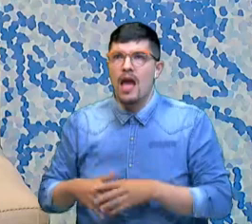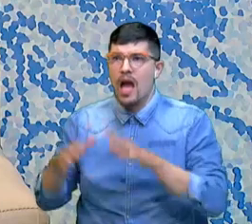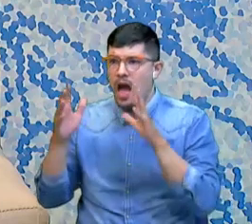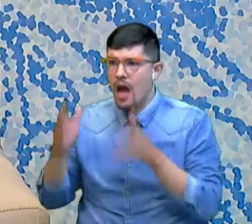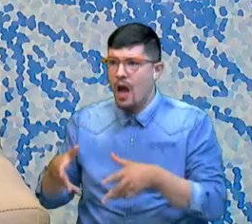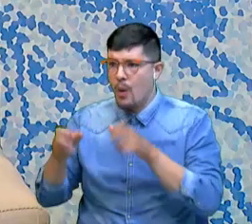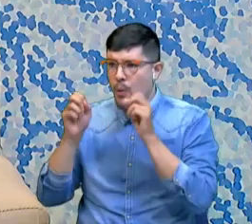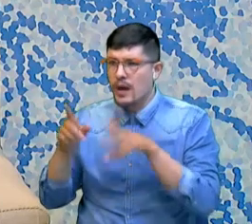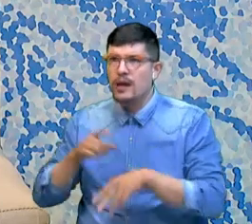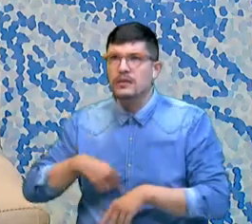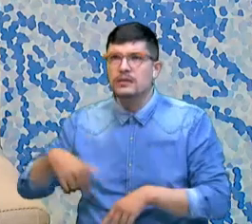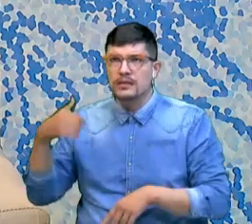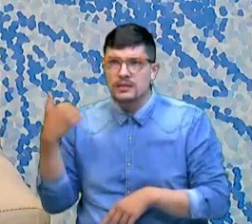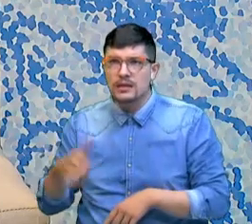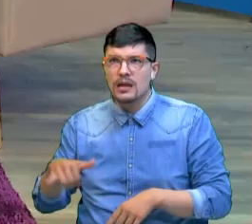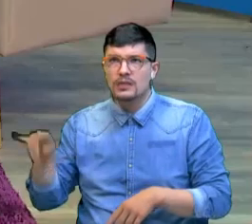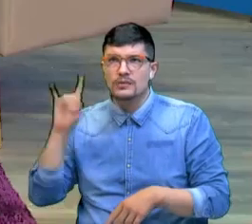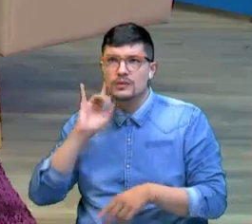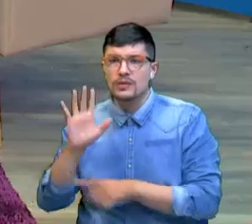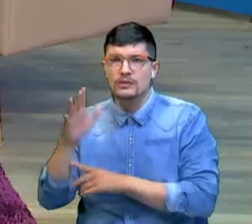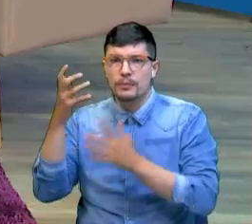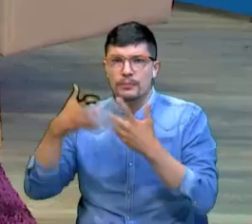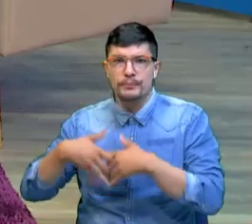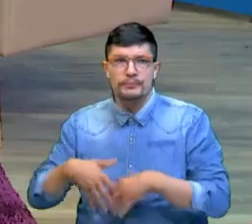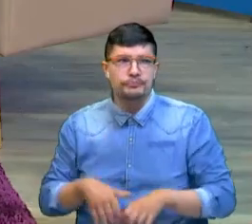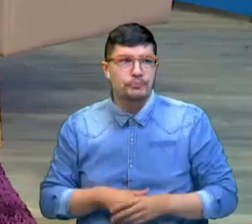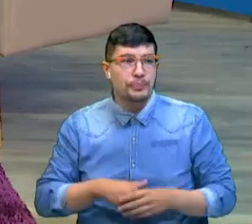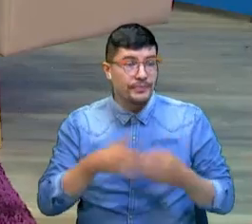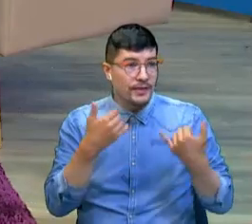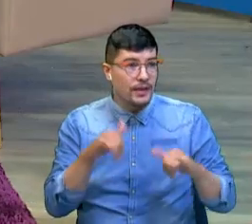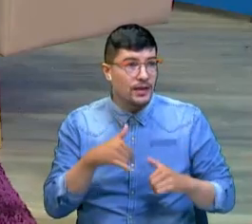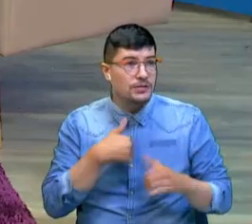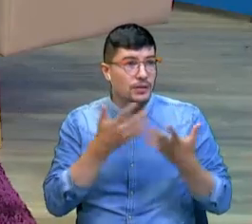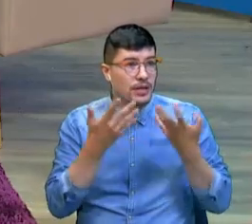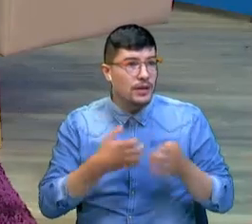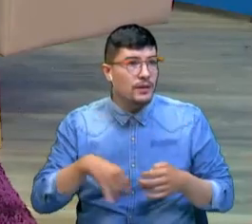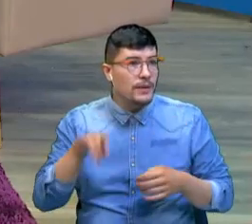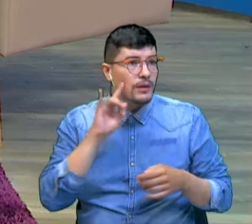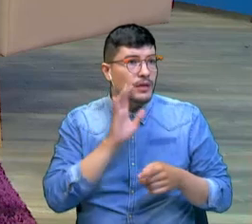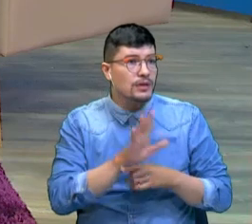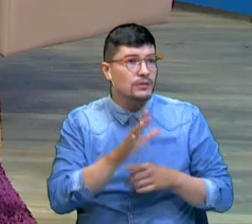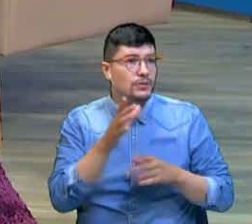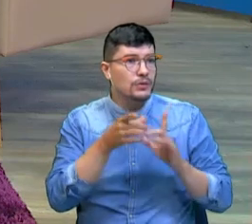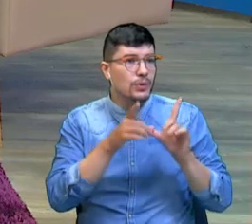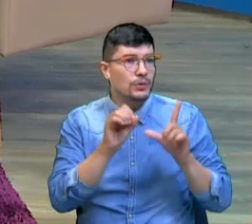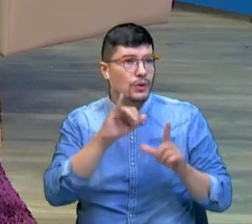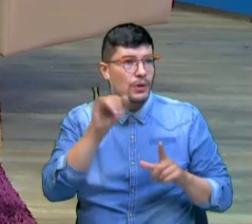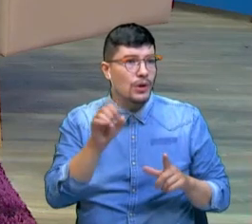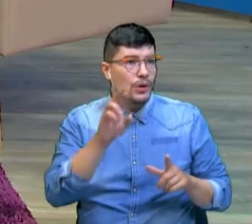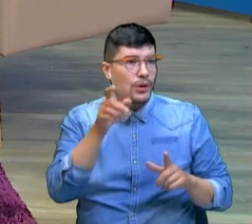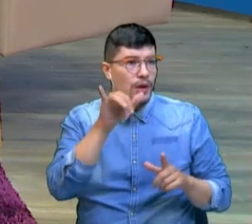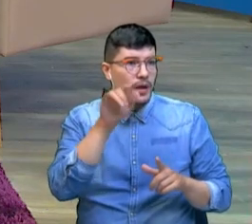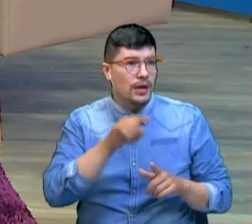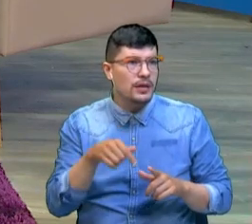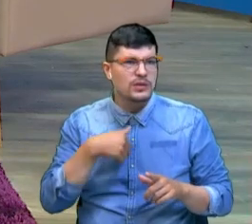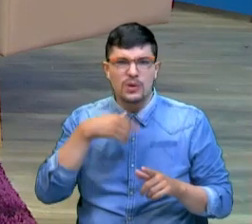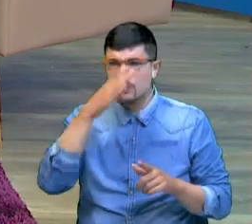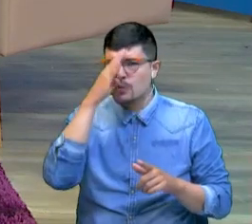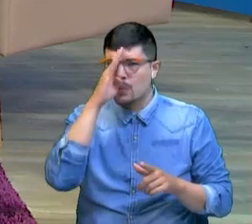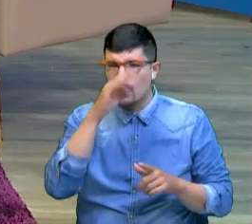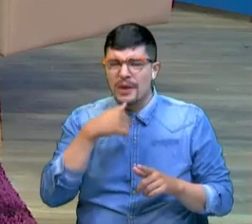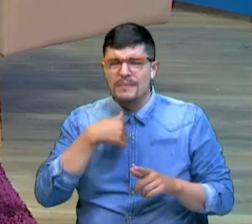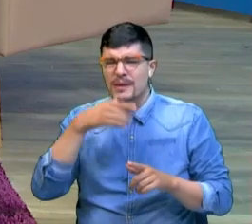ya la oyeron en producción, doña Norma. Otra cosita, es que quiero preguntarle al doctor Jorge Luis, que yo tengo tantas inquietudes con lo de mi pensión.